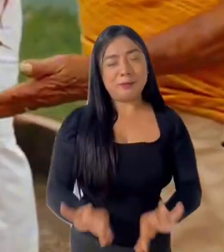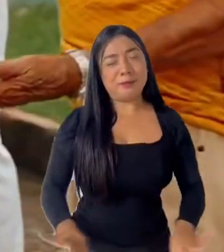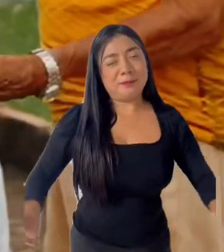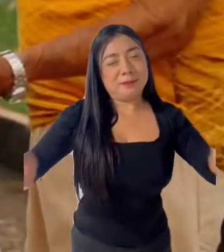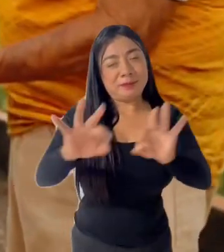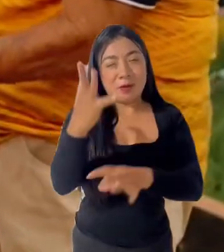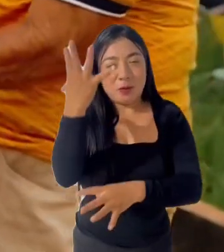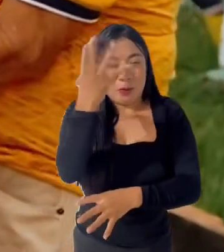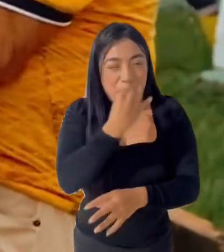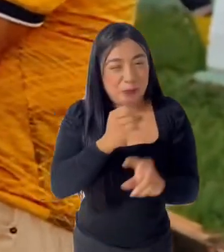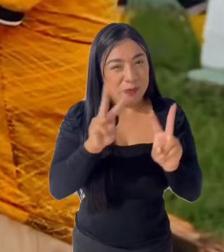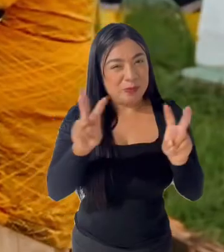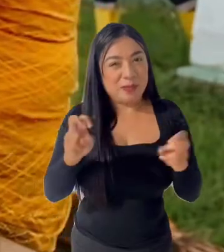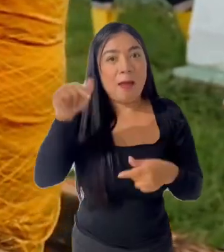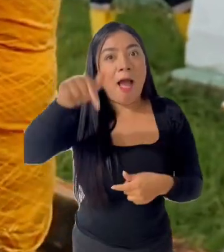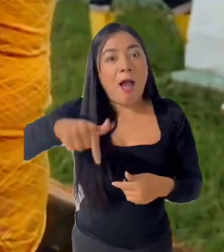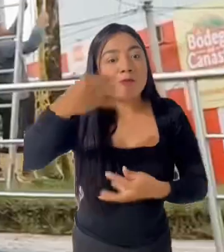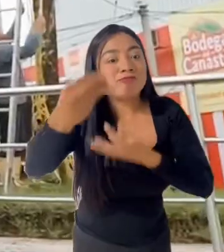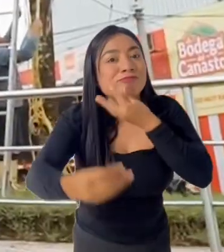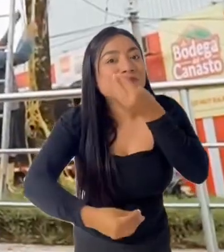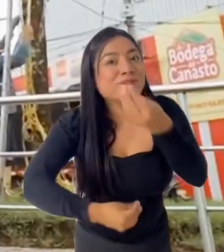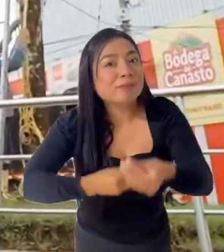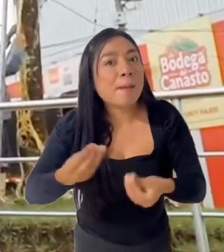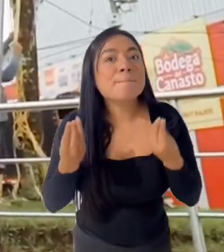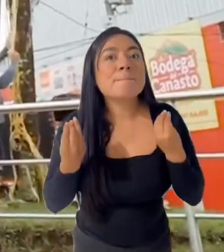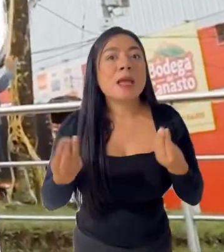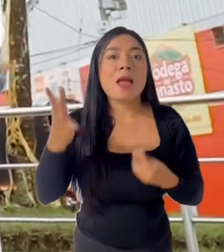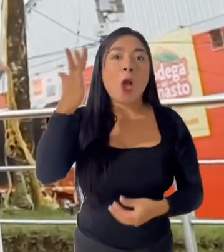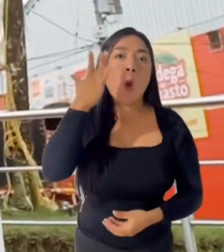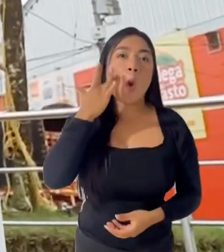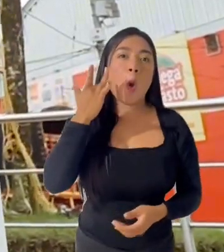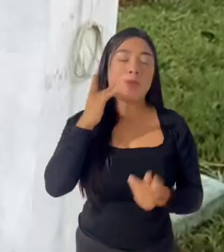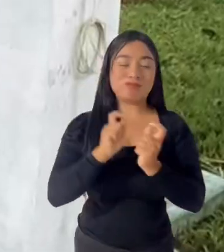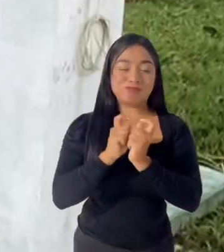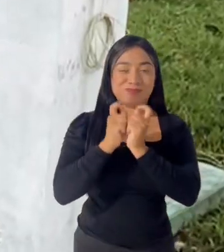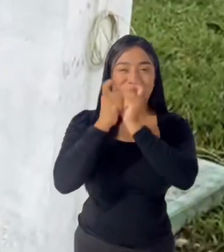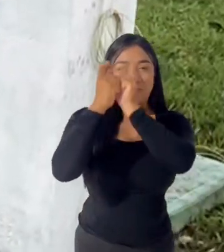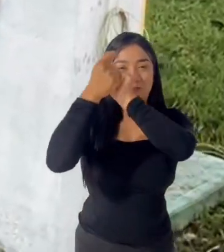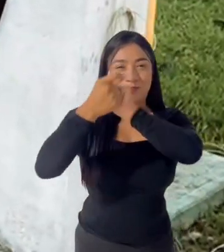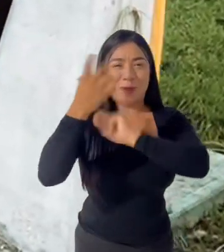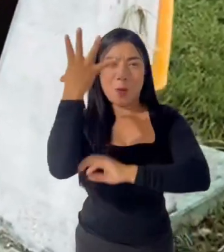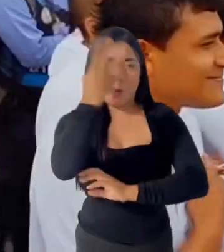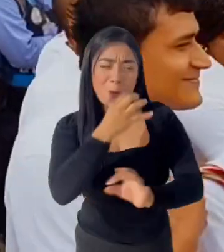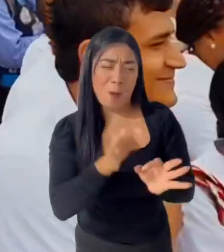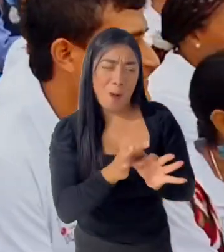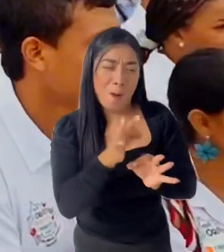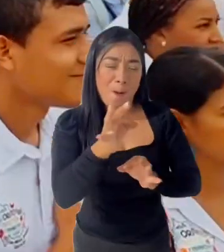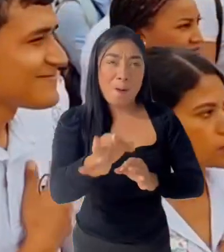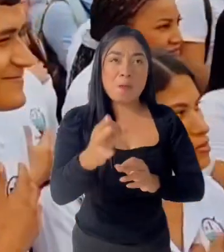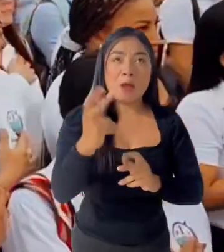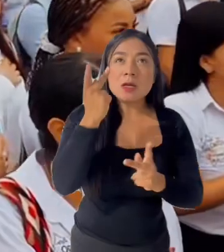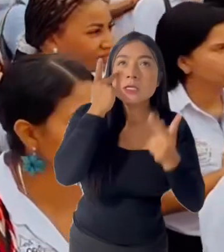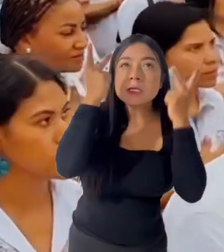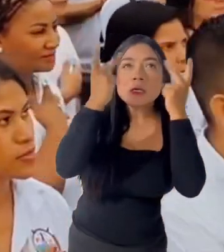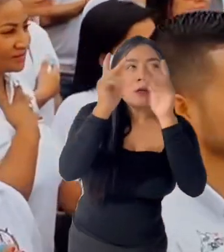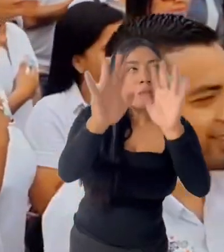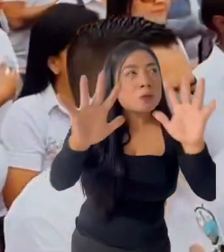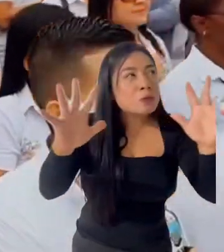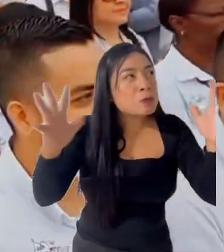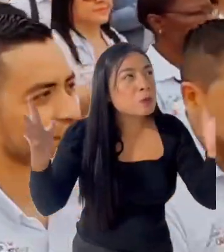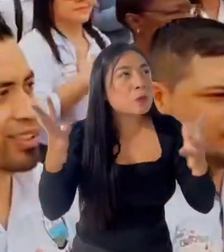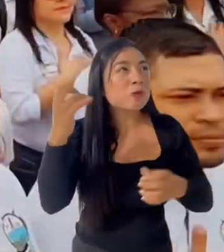uno de los temas que podamos tratar con orgullo sea lo que estamos haciendo para convertir a Orito en un municipio